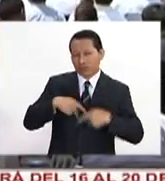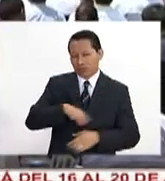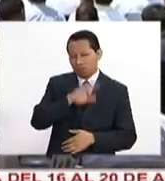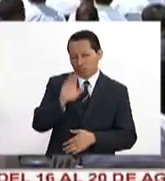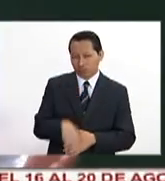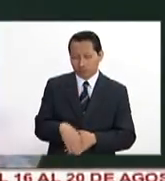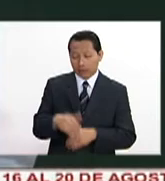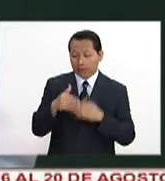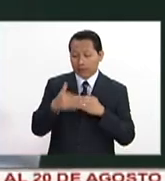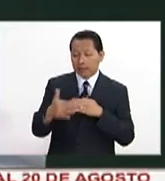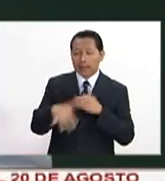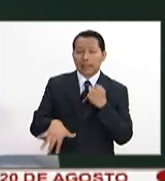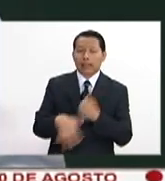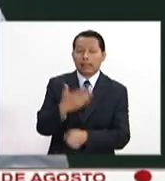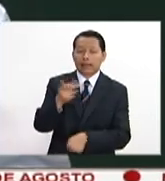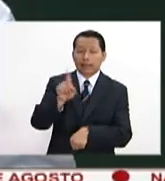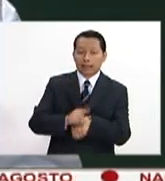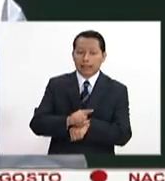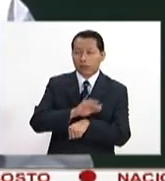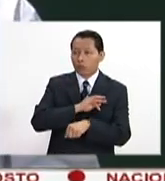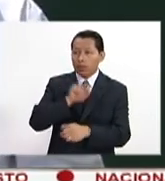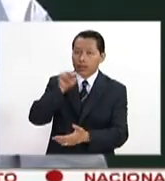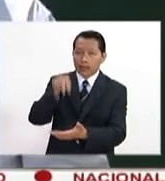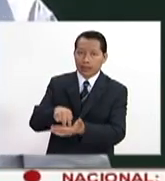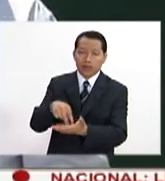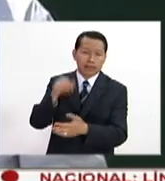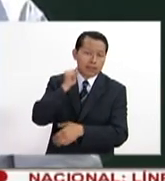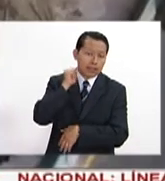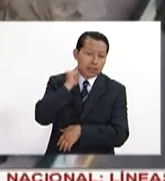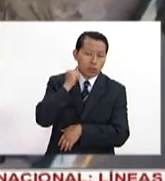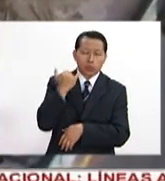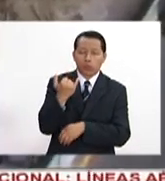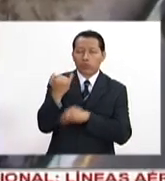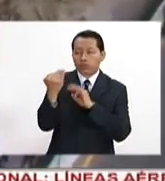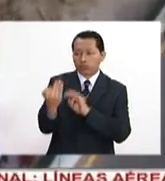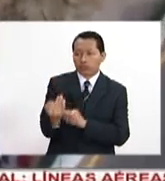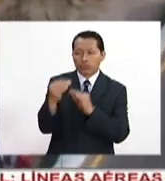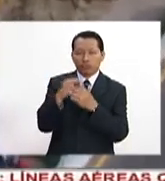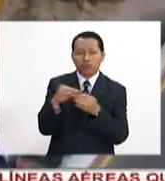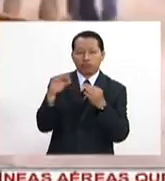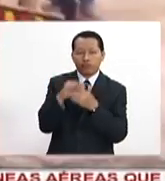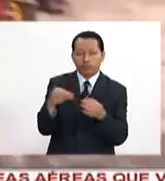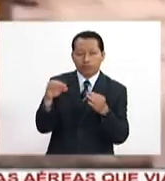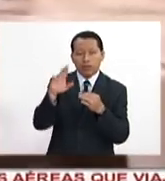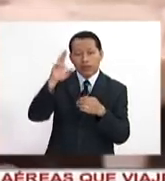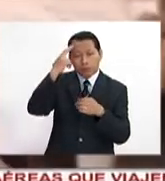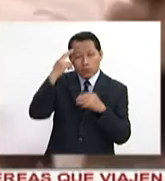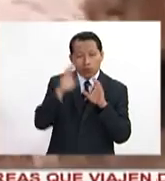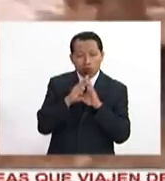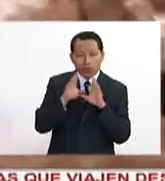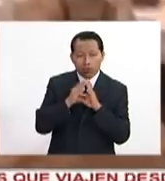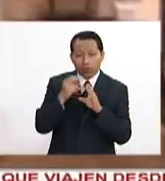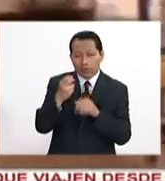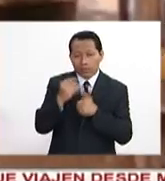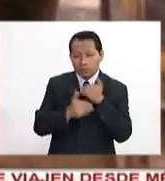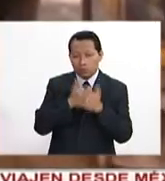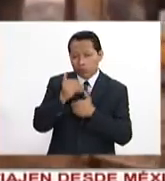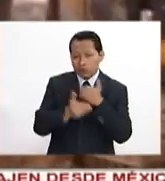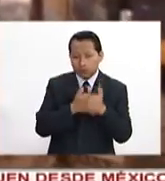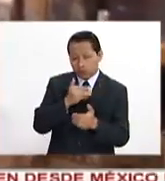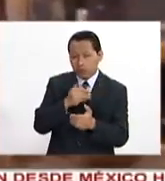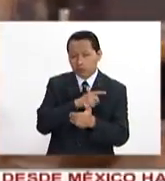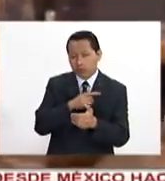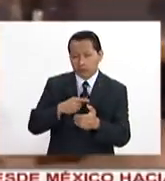tienen un plazo de 15 días naturales para acudir al Senado y cumplir con esta comparecencia. Hay que recordar que este proceso